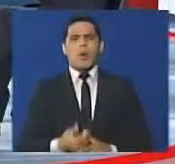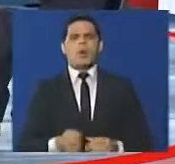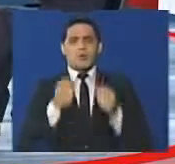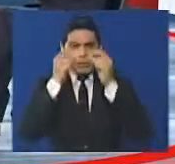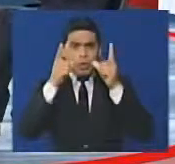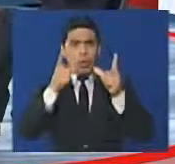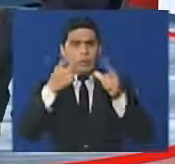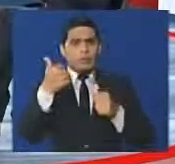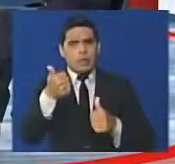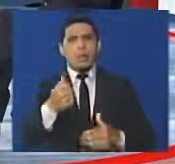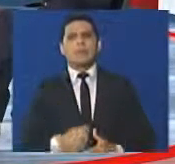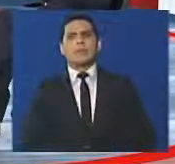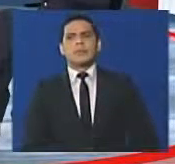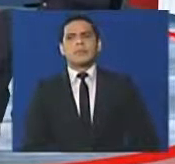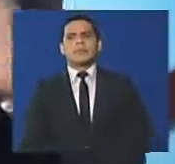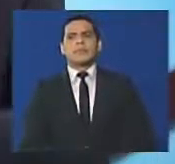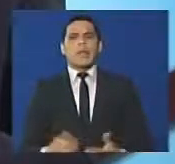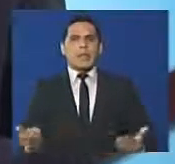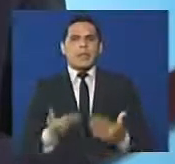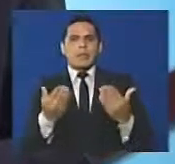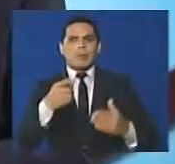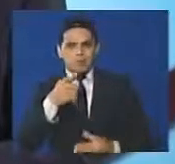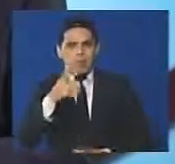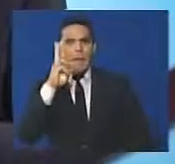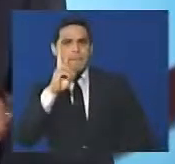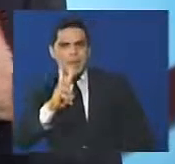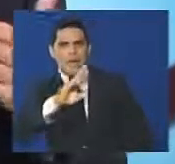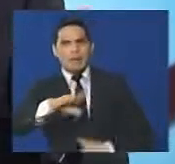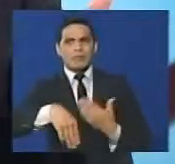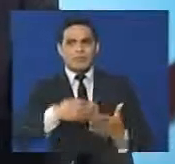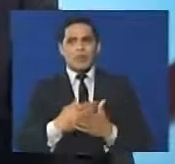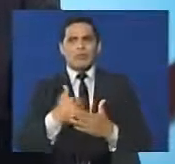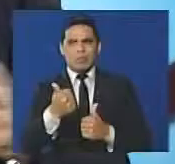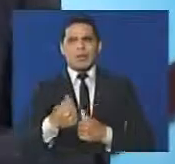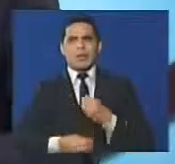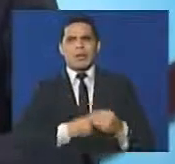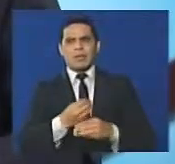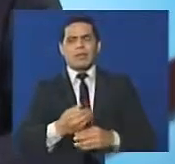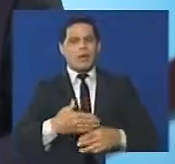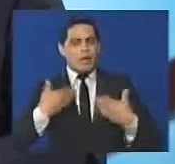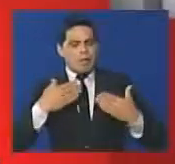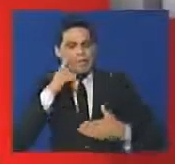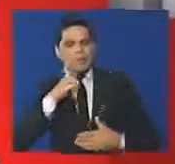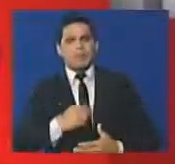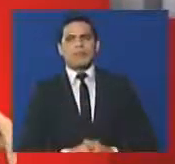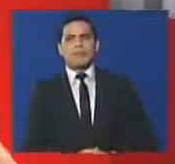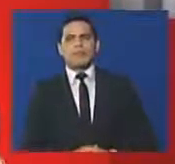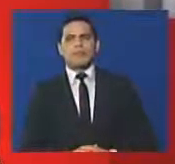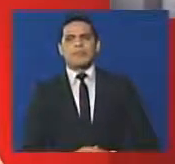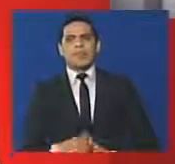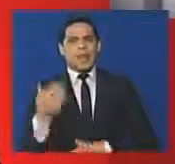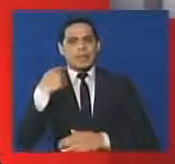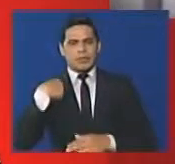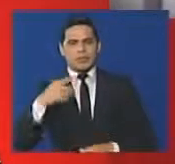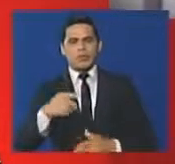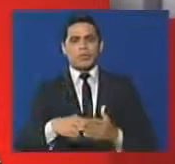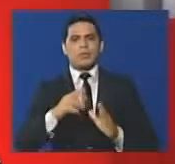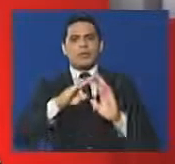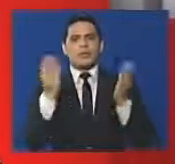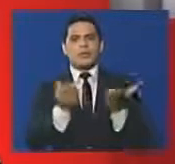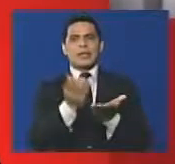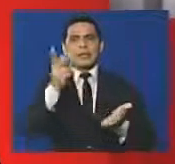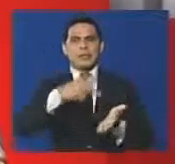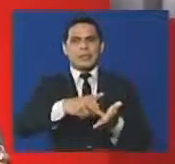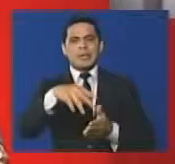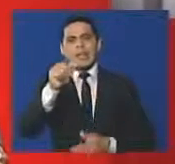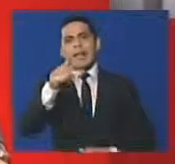es extraordinario. Eso hay que estimularlo. Para que usted vea. Hay que disfrutarlo. Yo tuve la oportunidad de estar en el Centennial Park